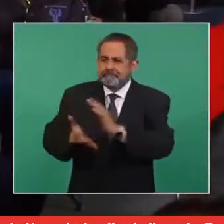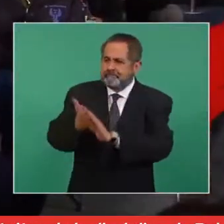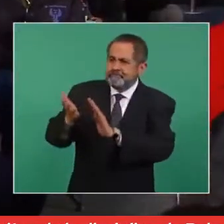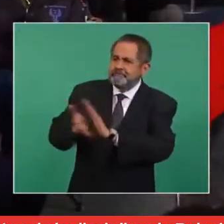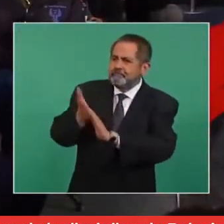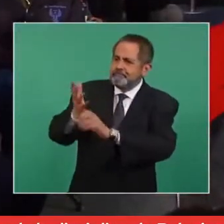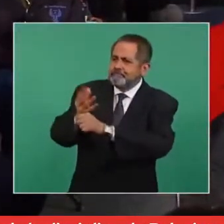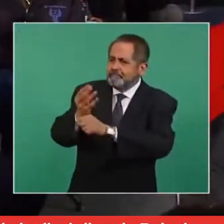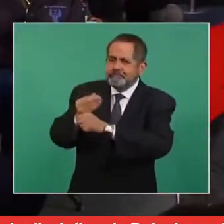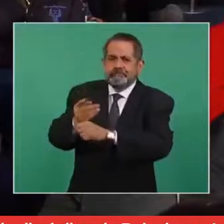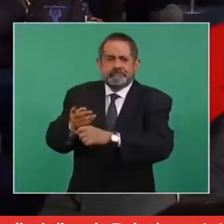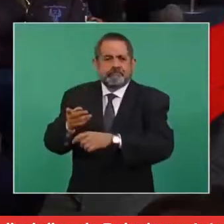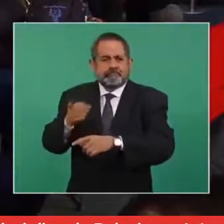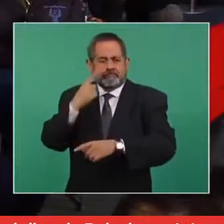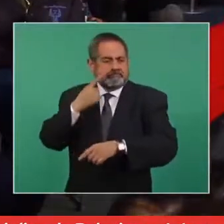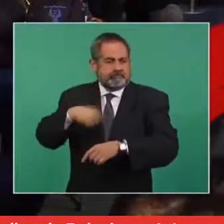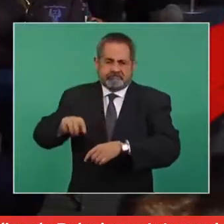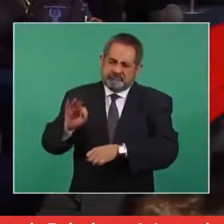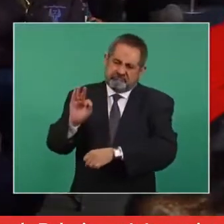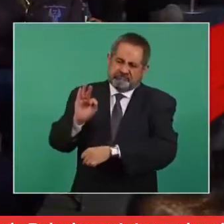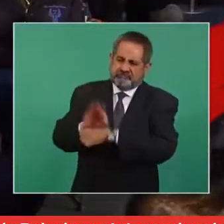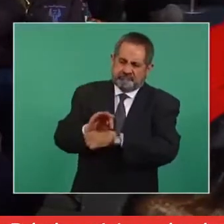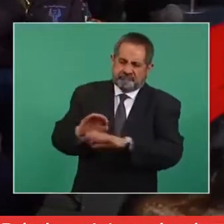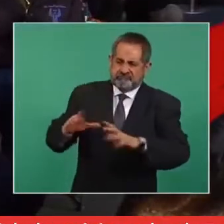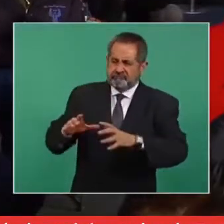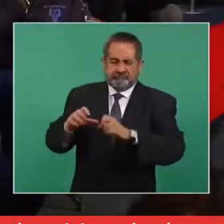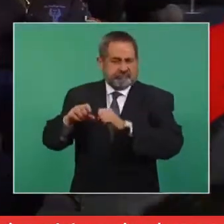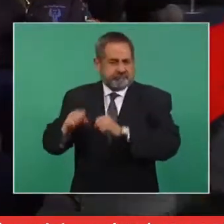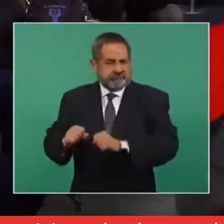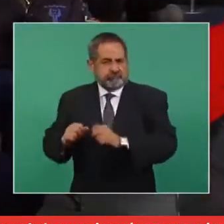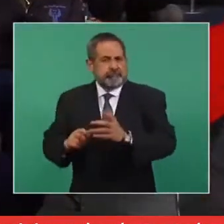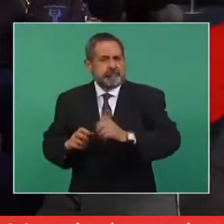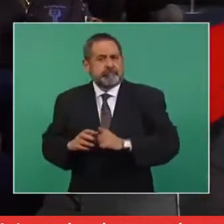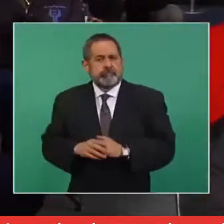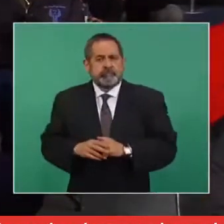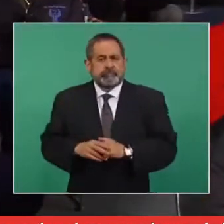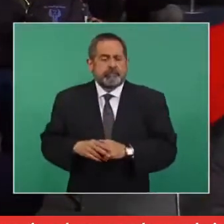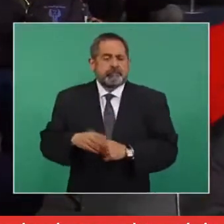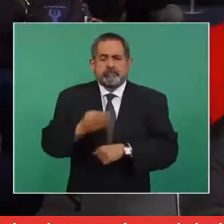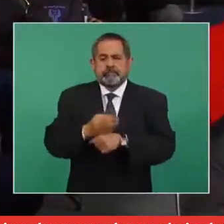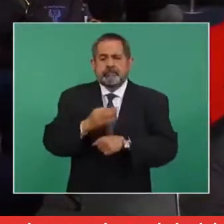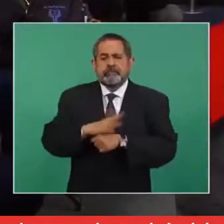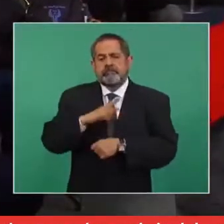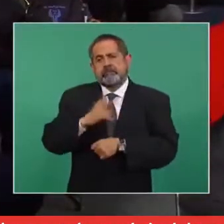la protección, el blindaje que se le está llamando. Ya hay dos